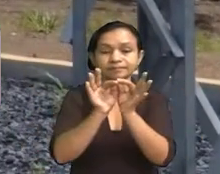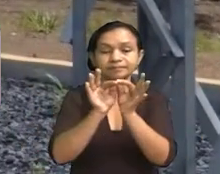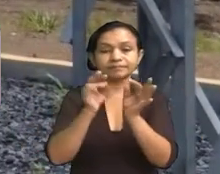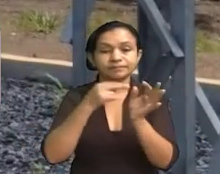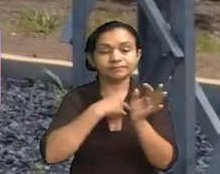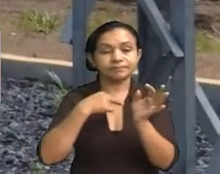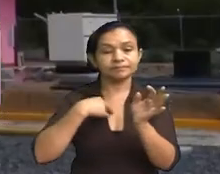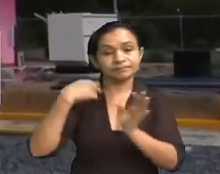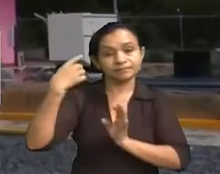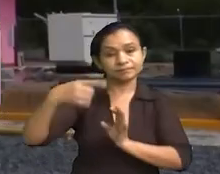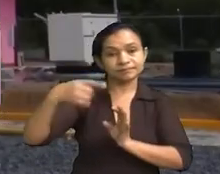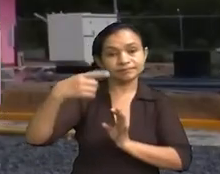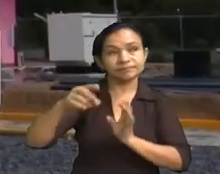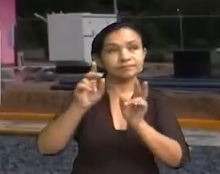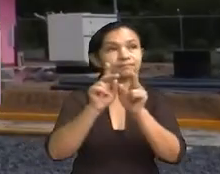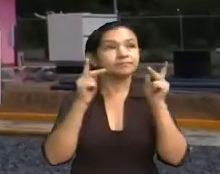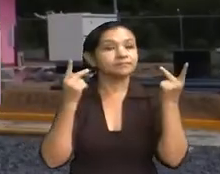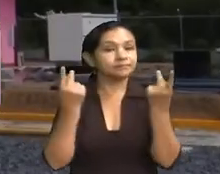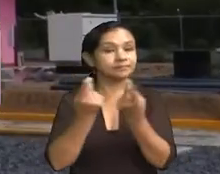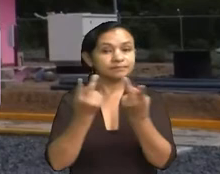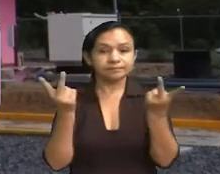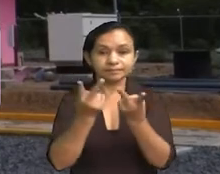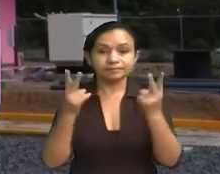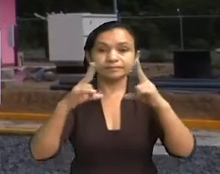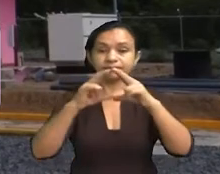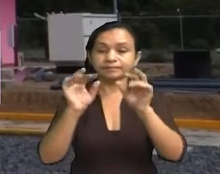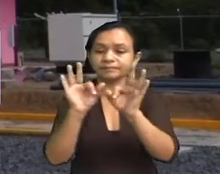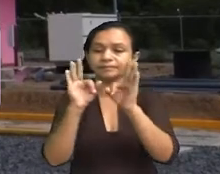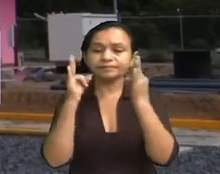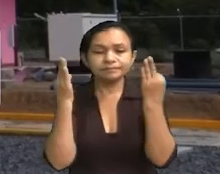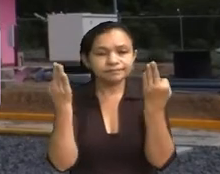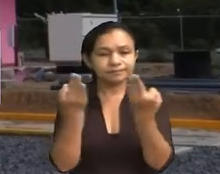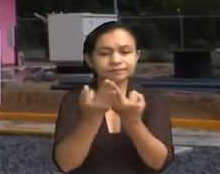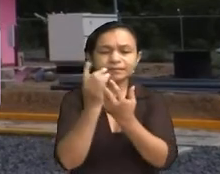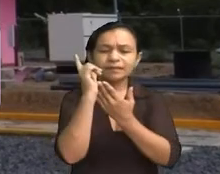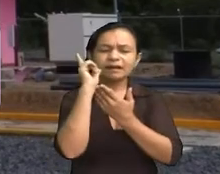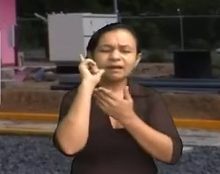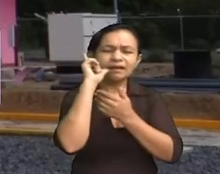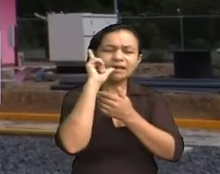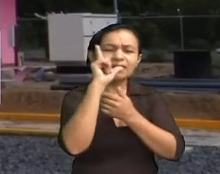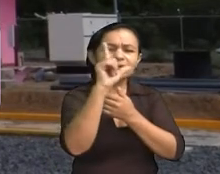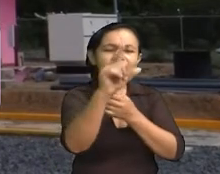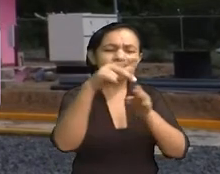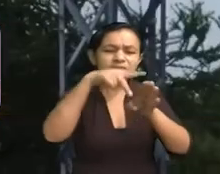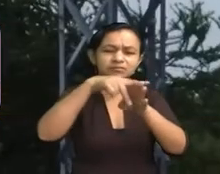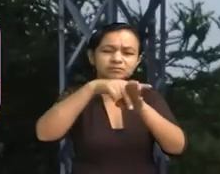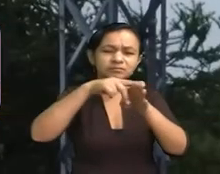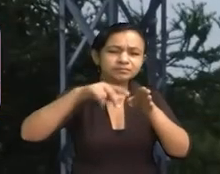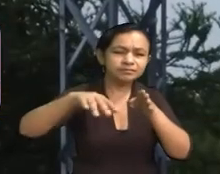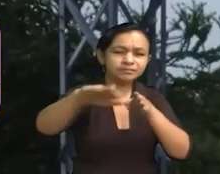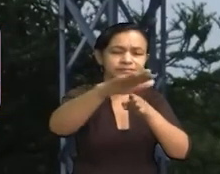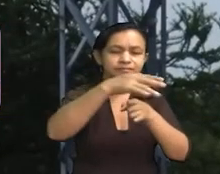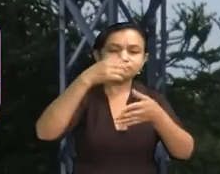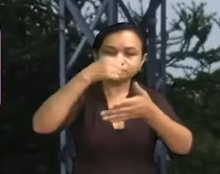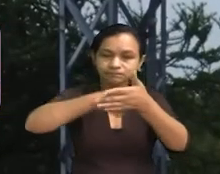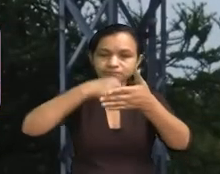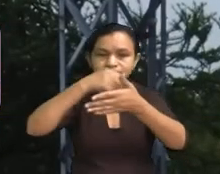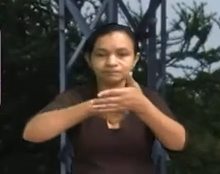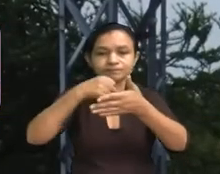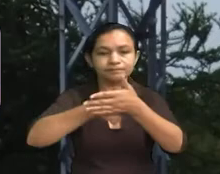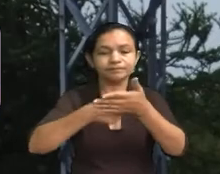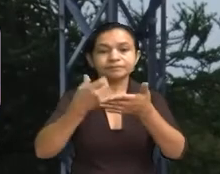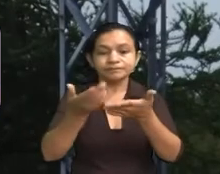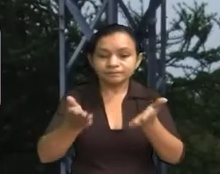restituye el derecho al pueblo nicaragüense, a esas familias que están en la zona rural, también se fortalece todo ese proceso